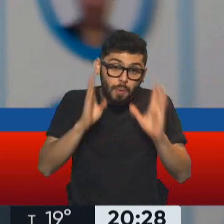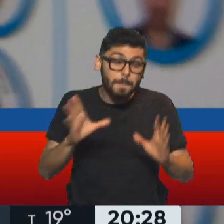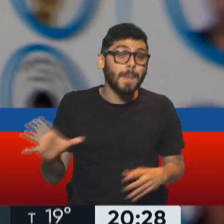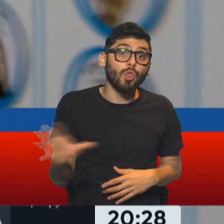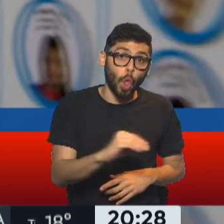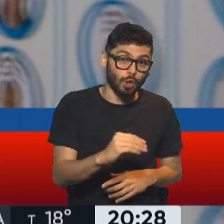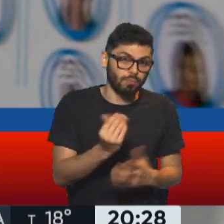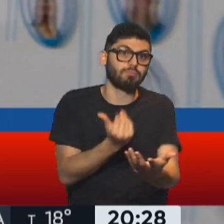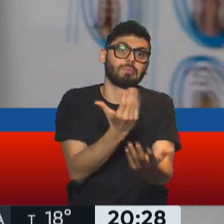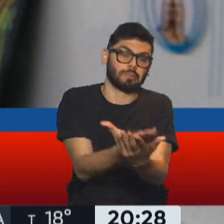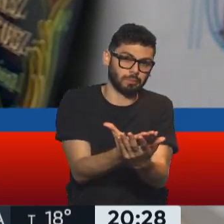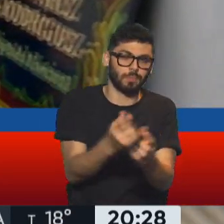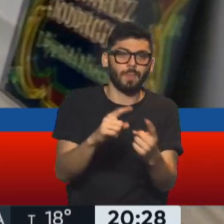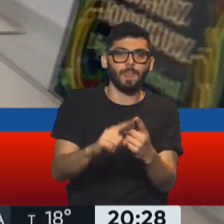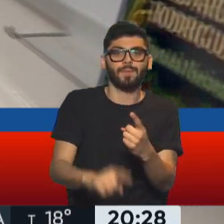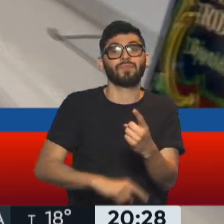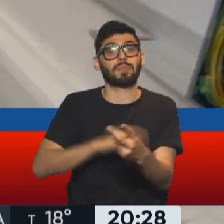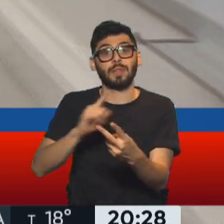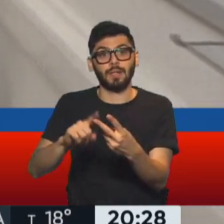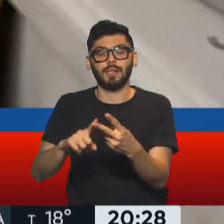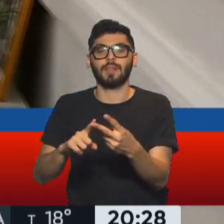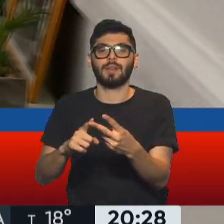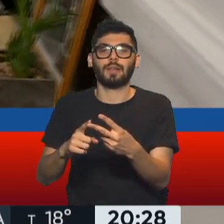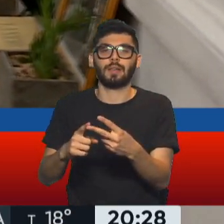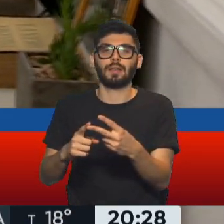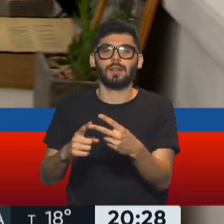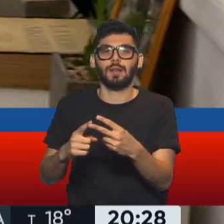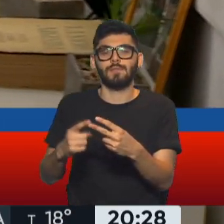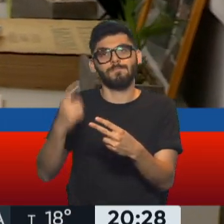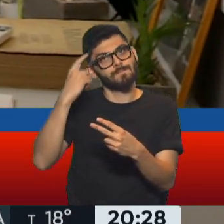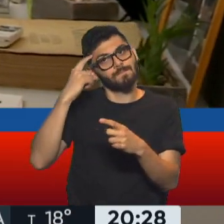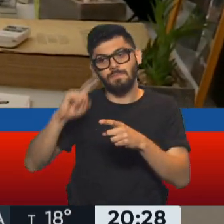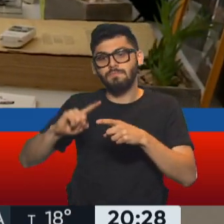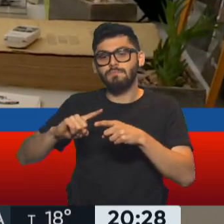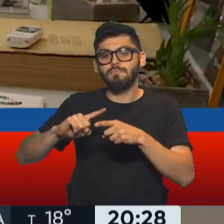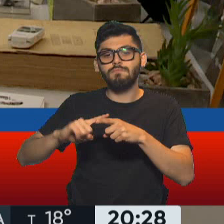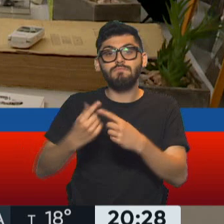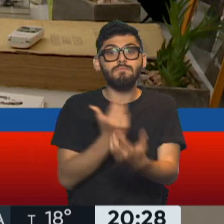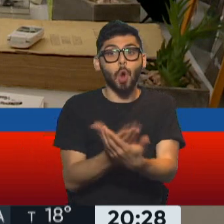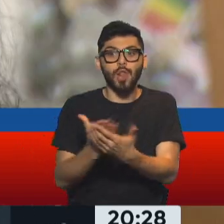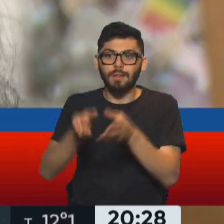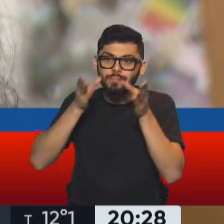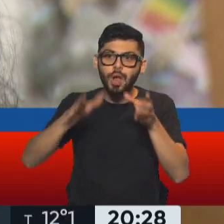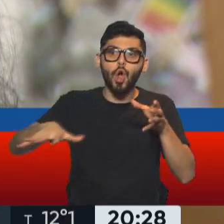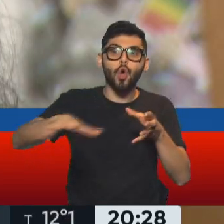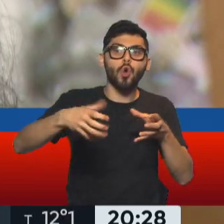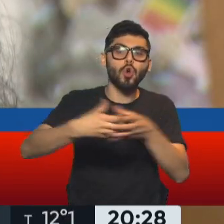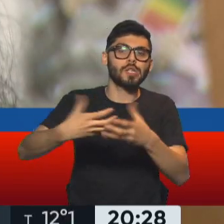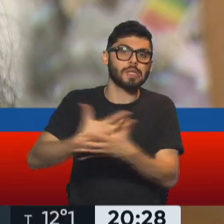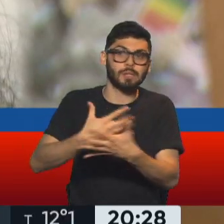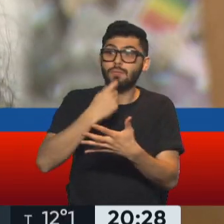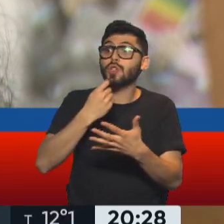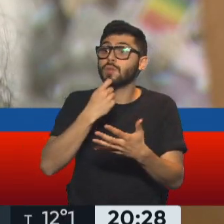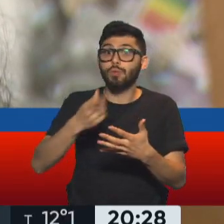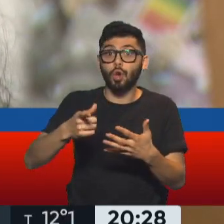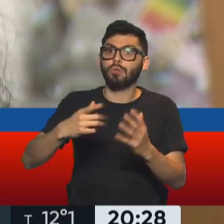Y luego también pensar en políticas que abarquen a los sectores vulnerados. Por ejemplo, la